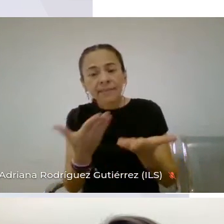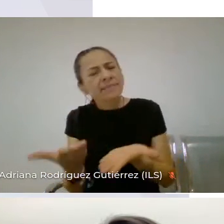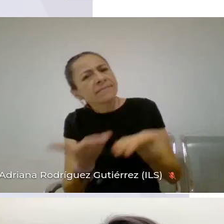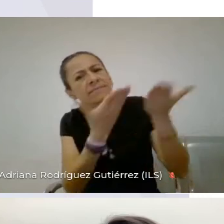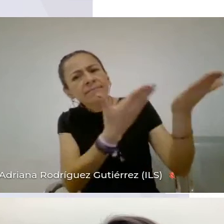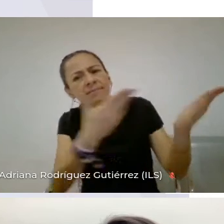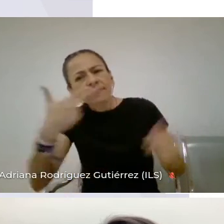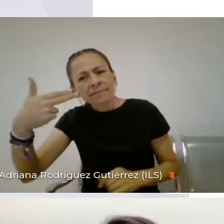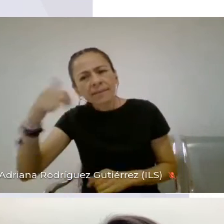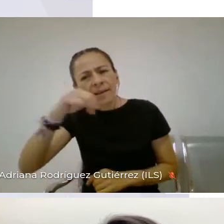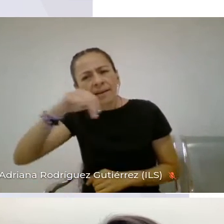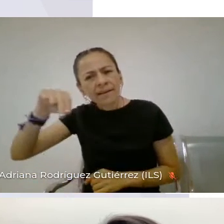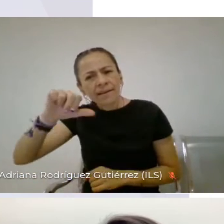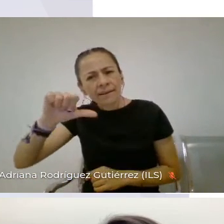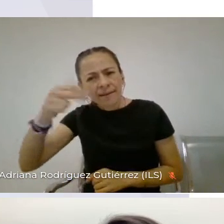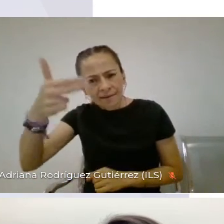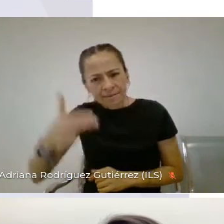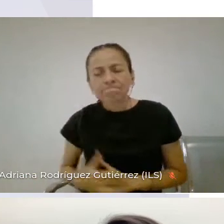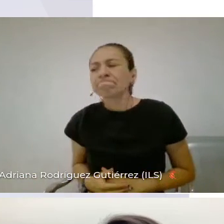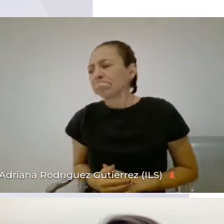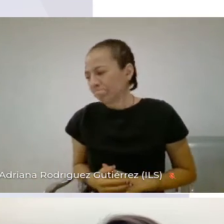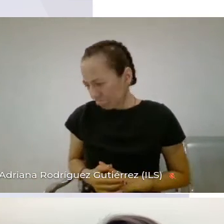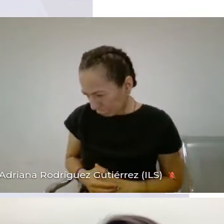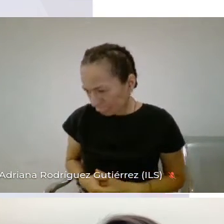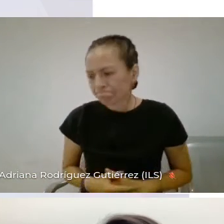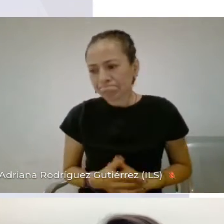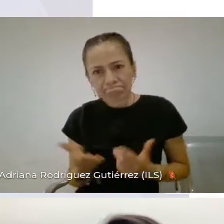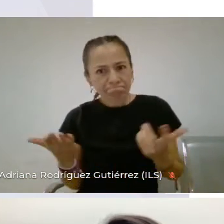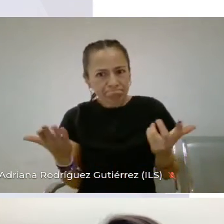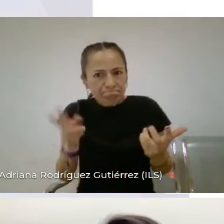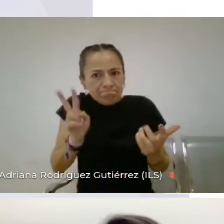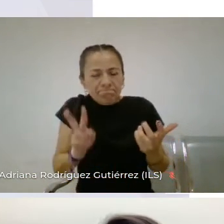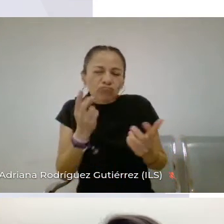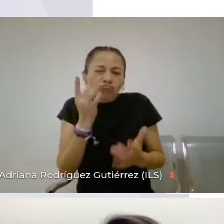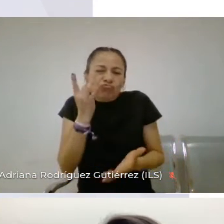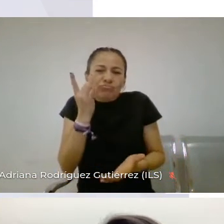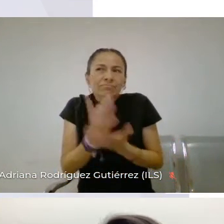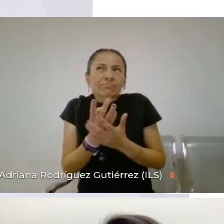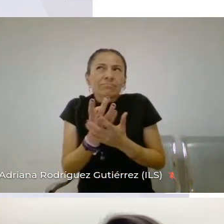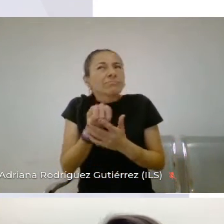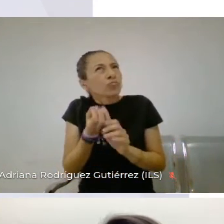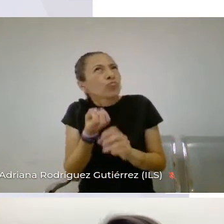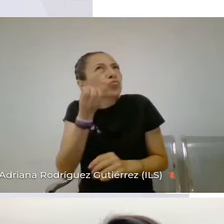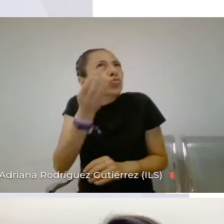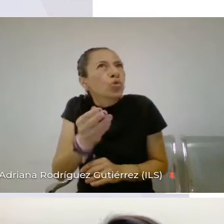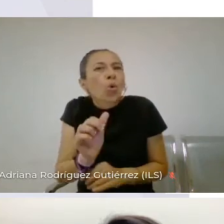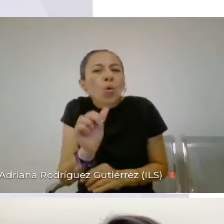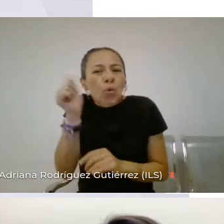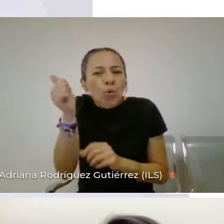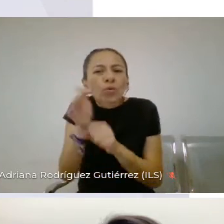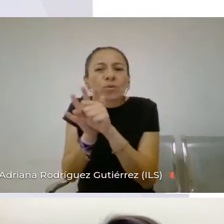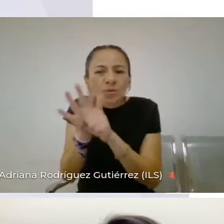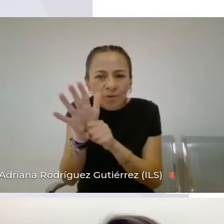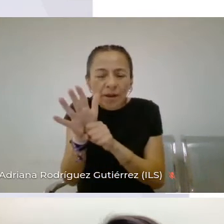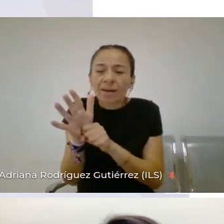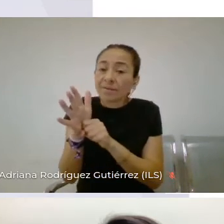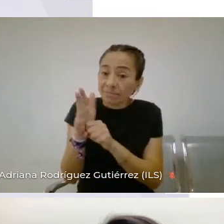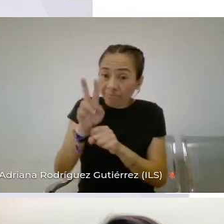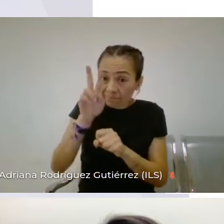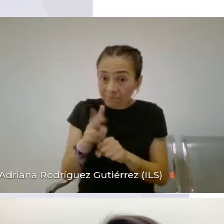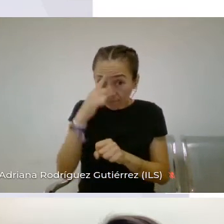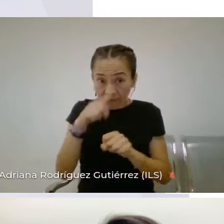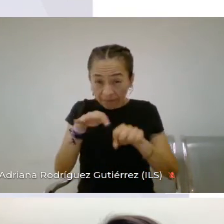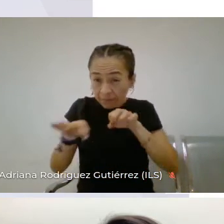Sí, creo que ahí lo único que puedo agregar es que creo que otro punto bien importante de trabajar es ver, una